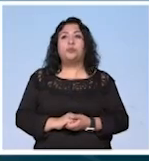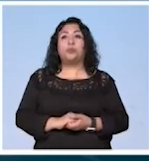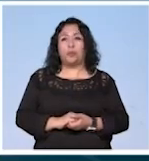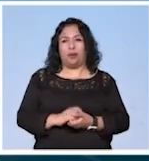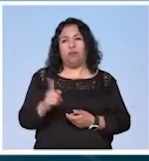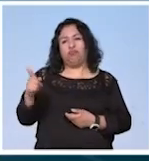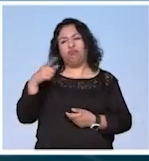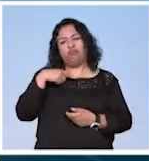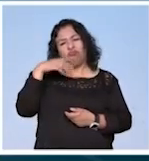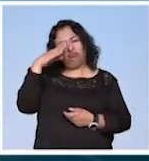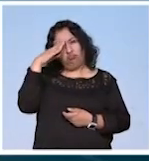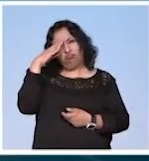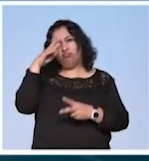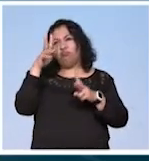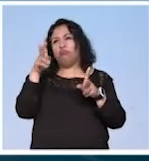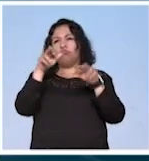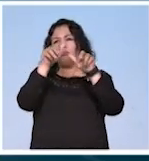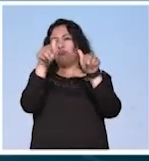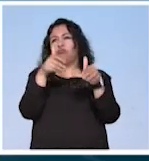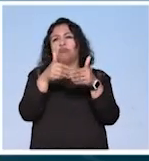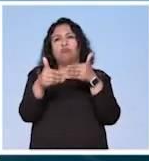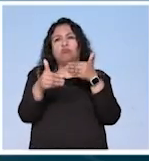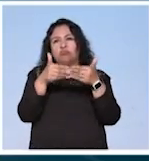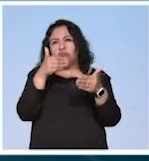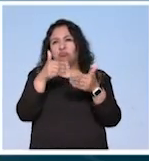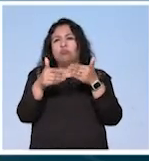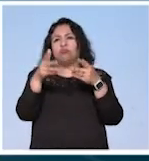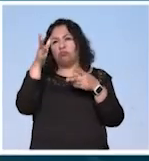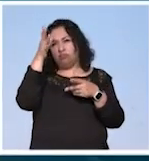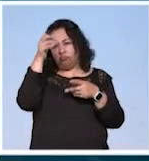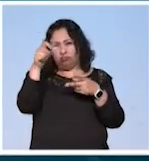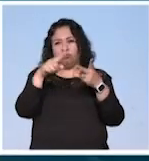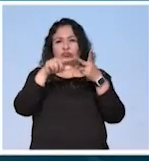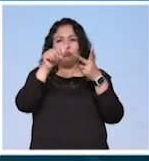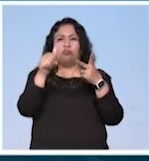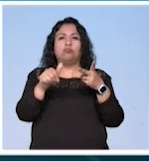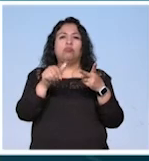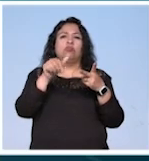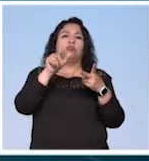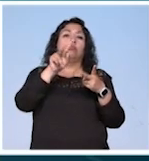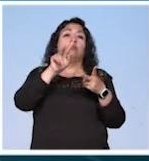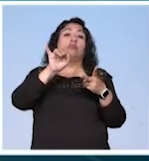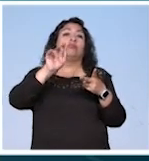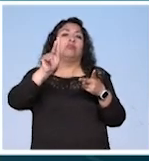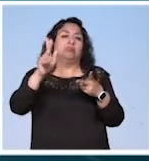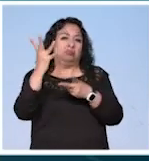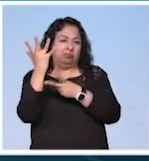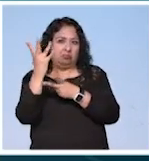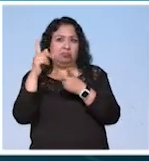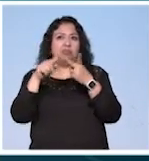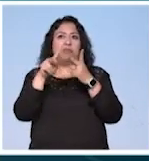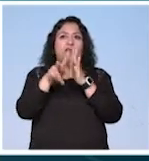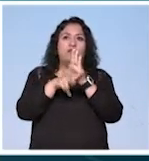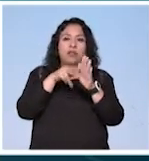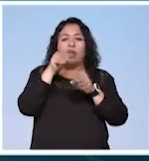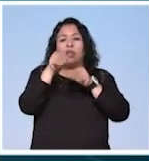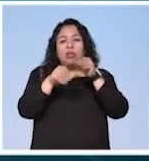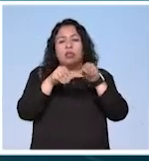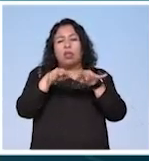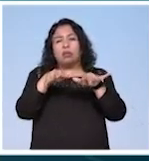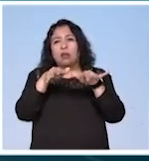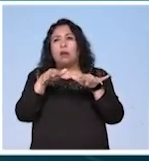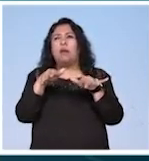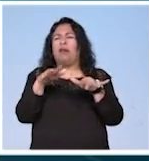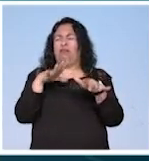sus consideraciones sobre el arte contemporáneo conceptual el arte VIP como ella lo llama video instalación performance